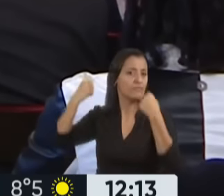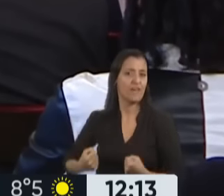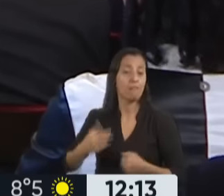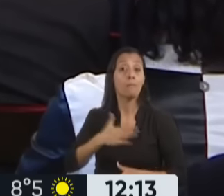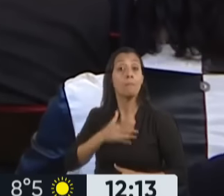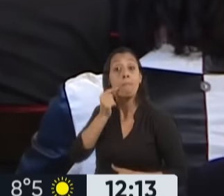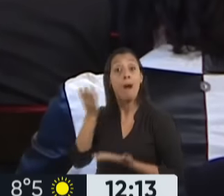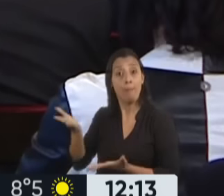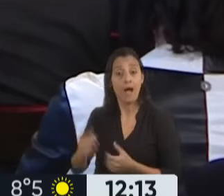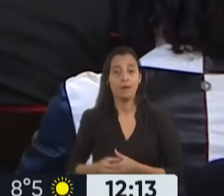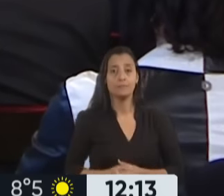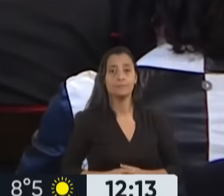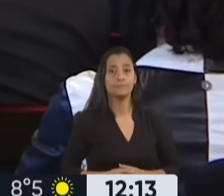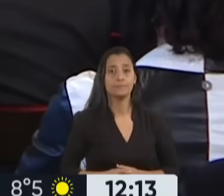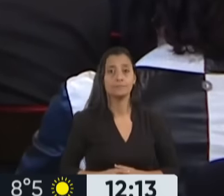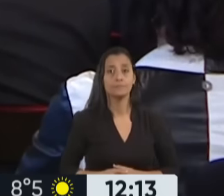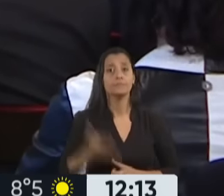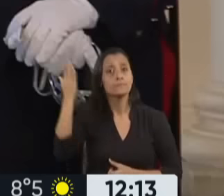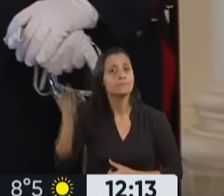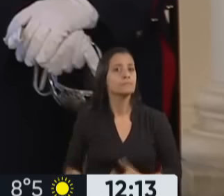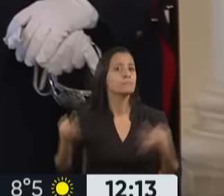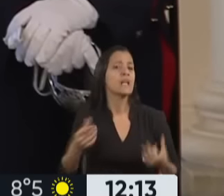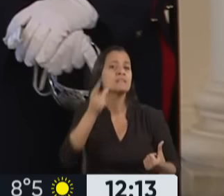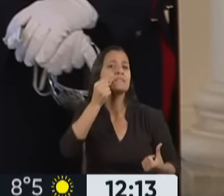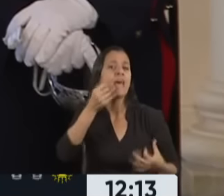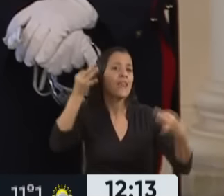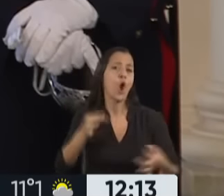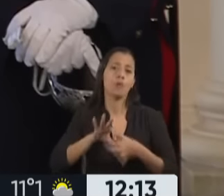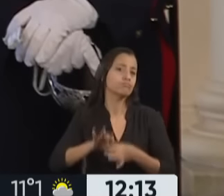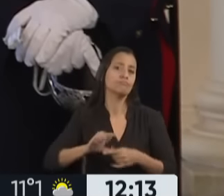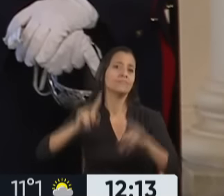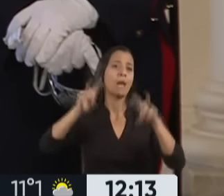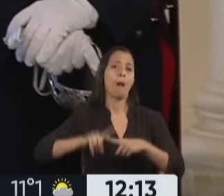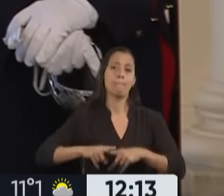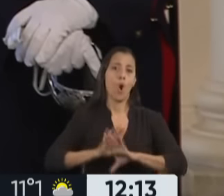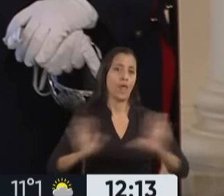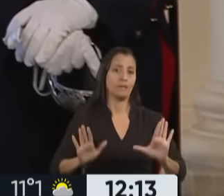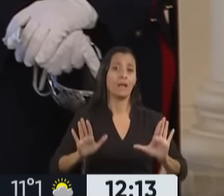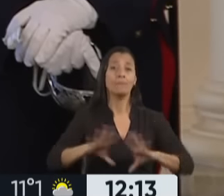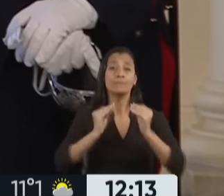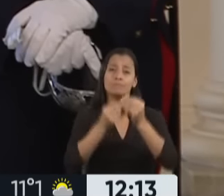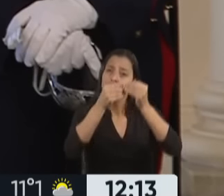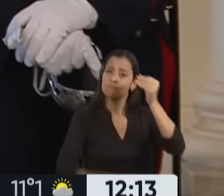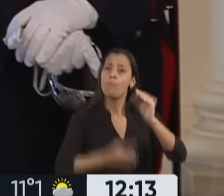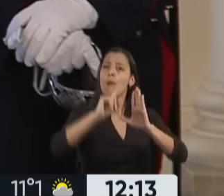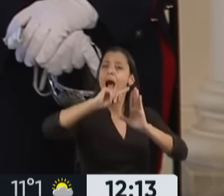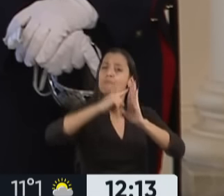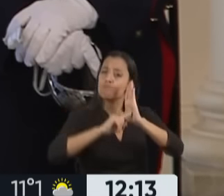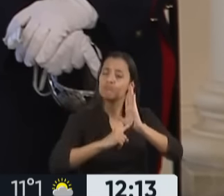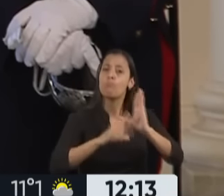Papá fue un caballero de la política. Estas son algunas de las razones de mi